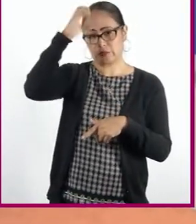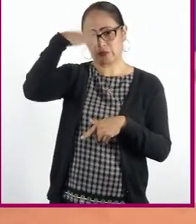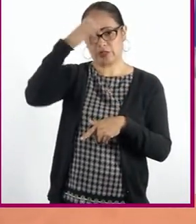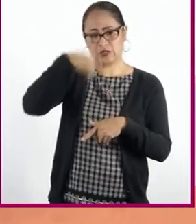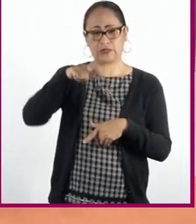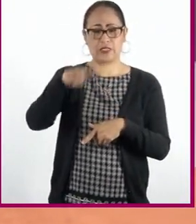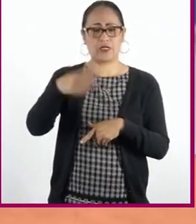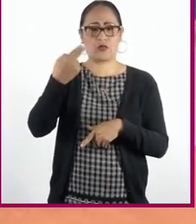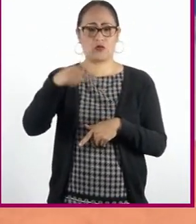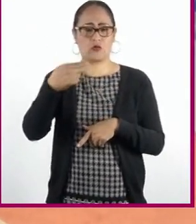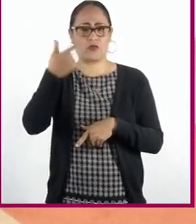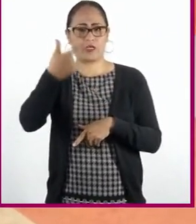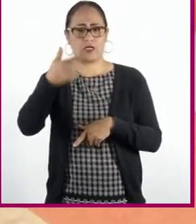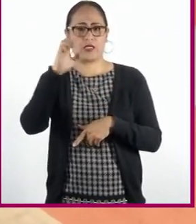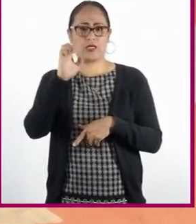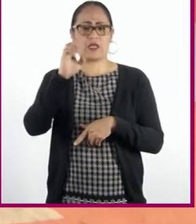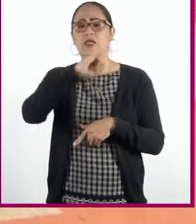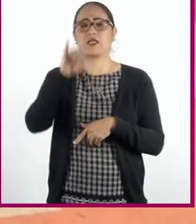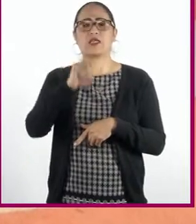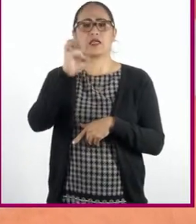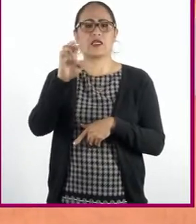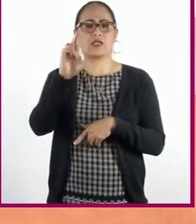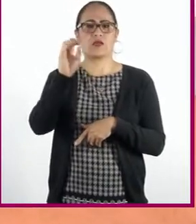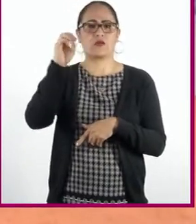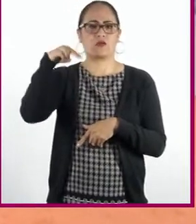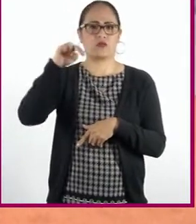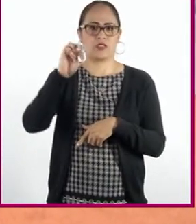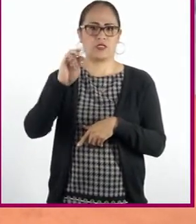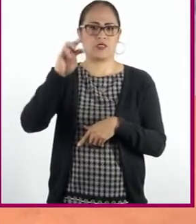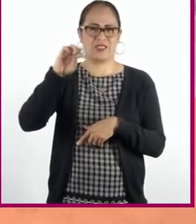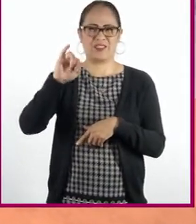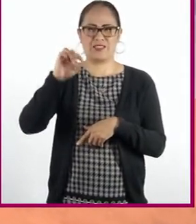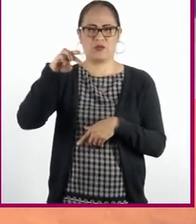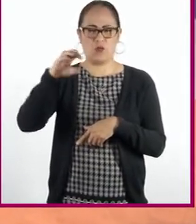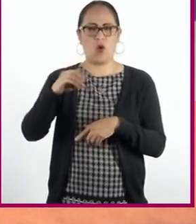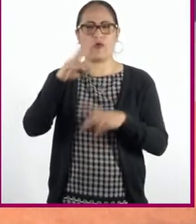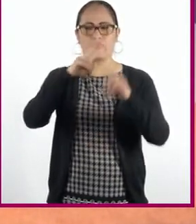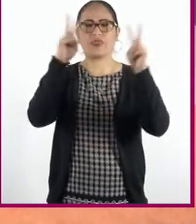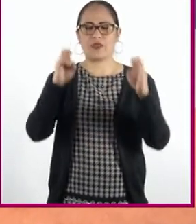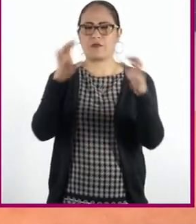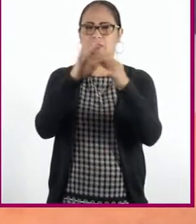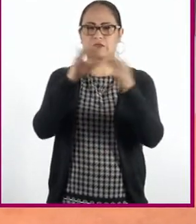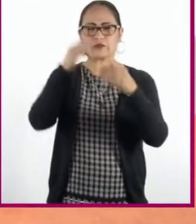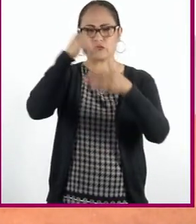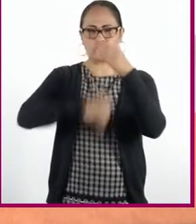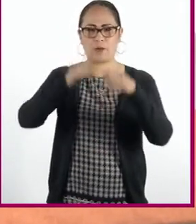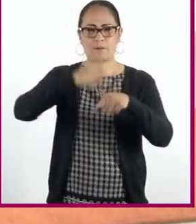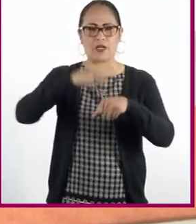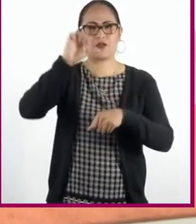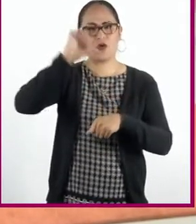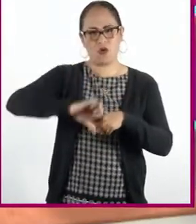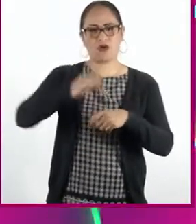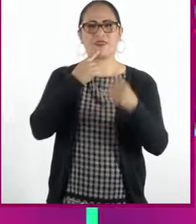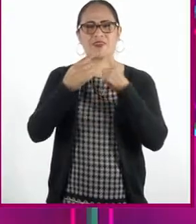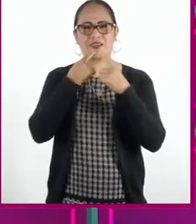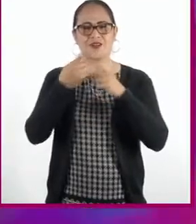Loera, conoceremos más acerca de este importante tema. Esto es Cívica y Ética en Diálogo.